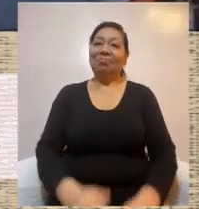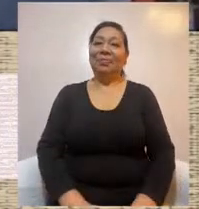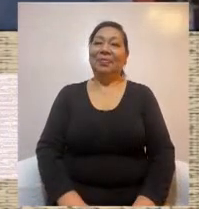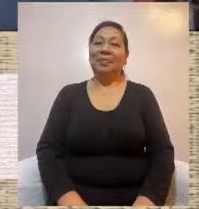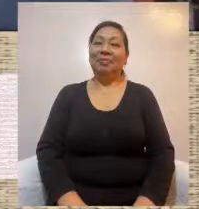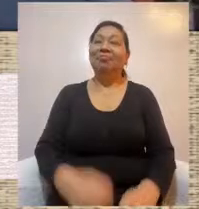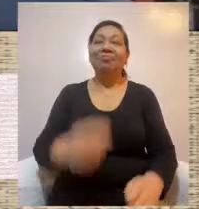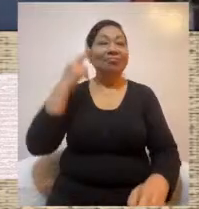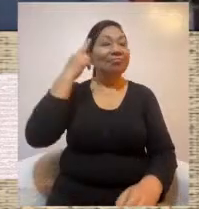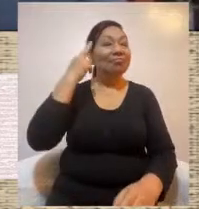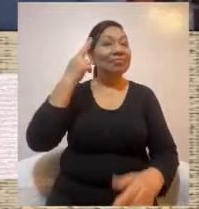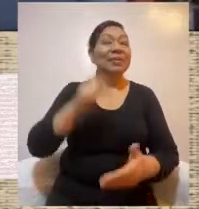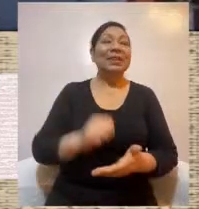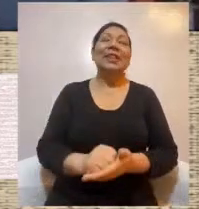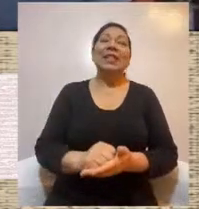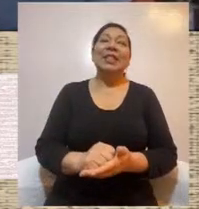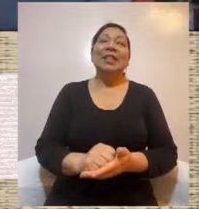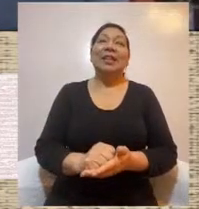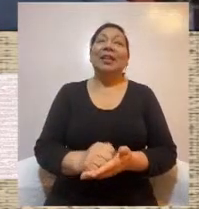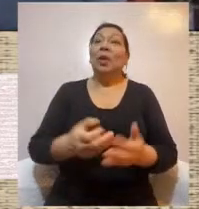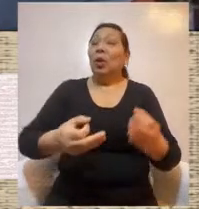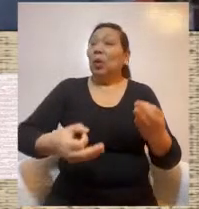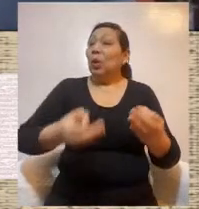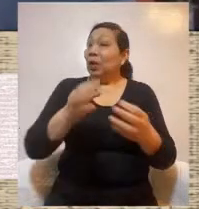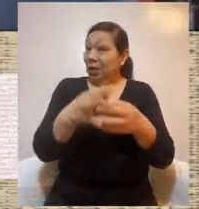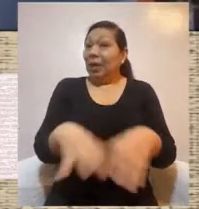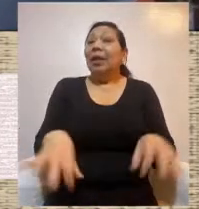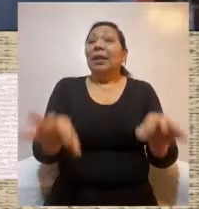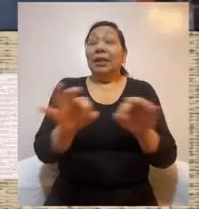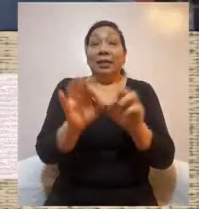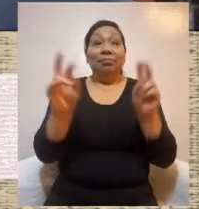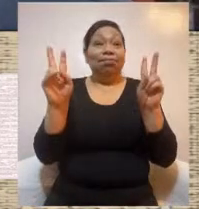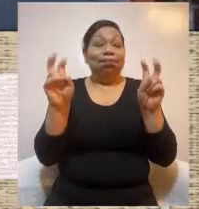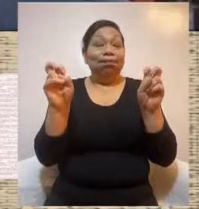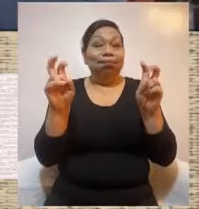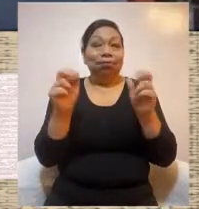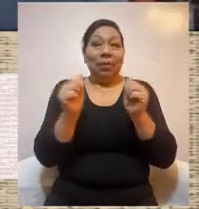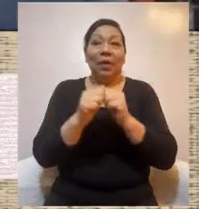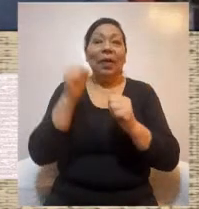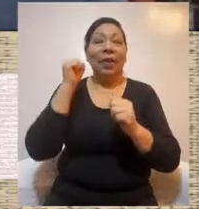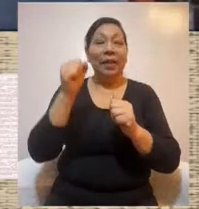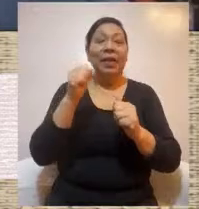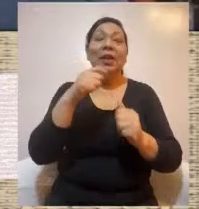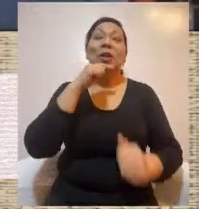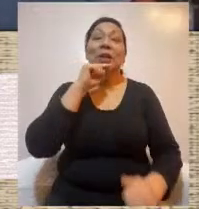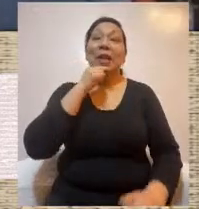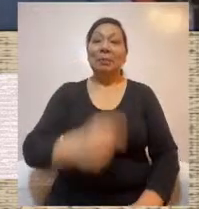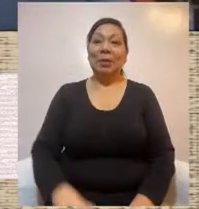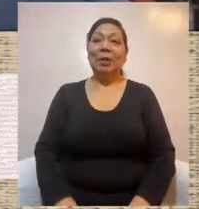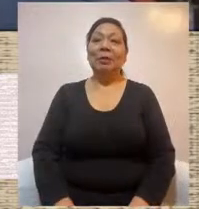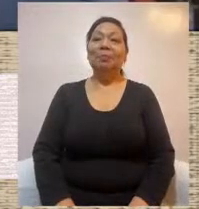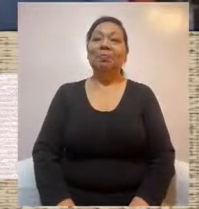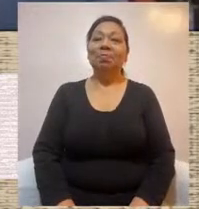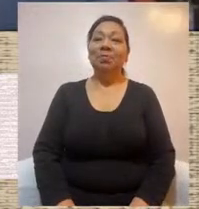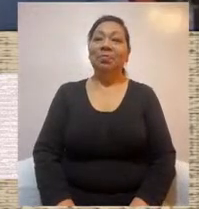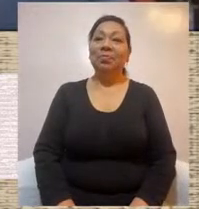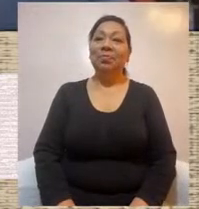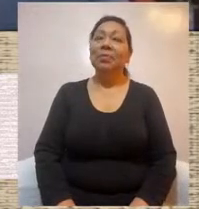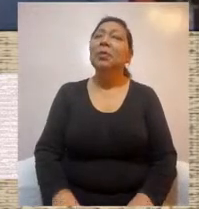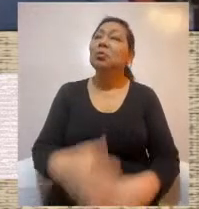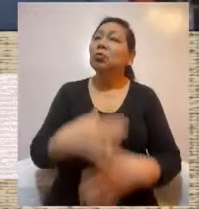compartir estas reflexiones a propósito de una sentencia emblemática, ¿no?, en temas relacionados con derechos de la mujer.